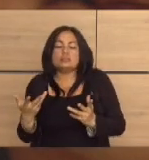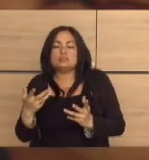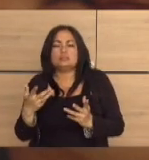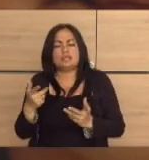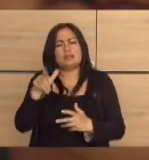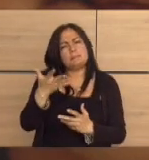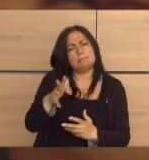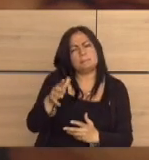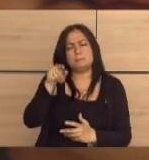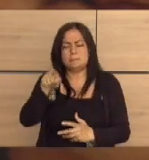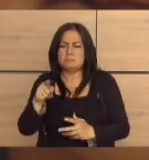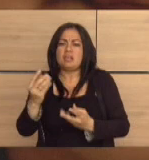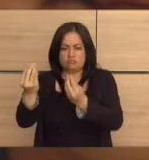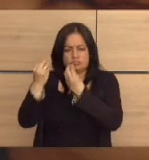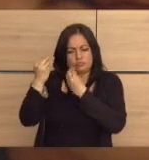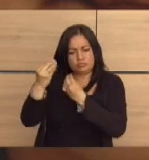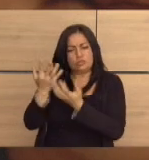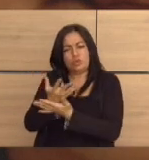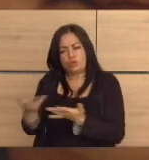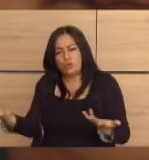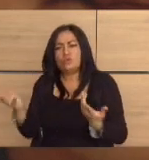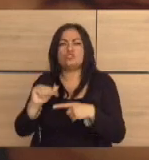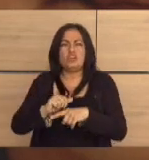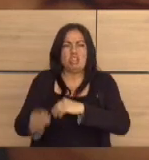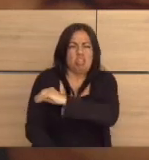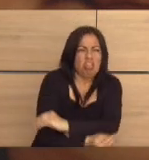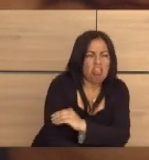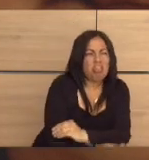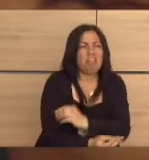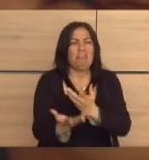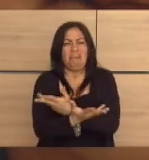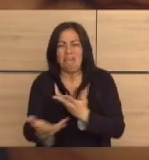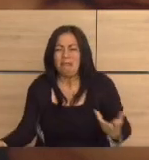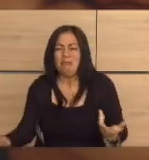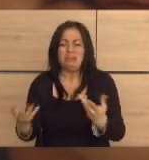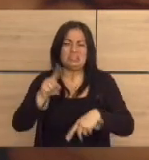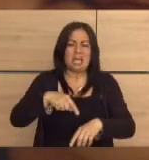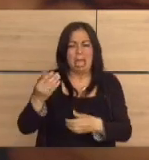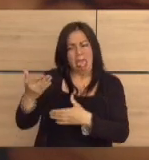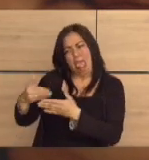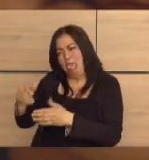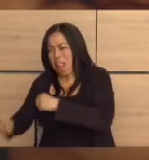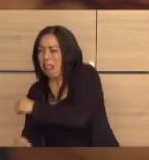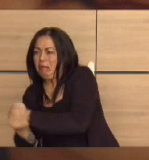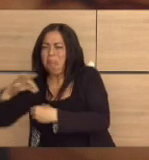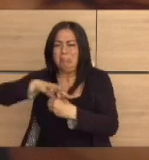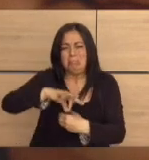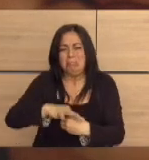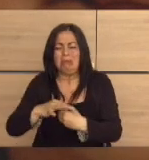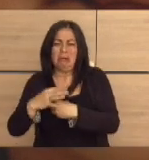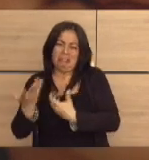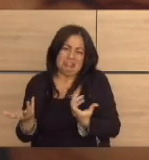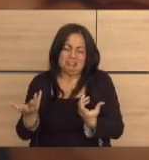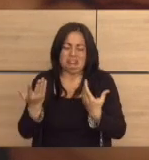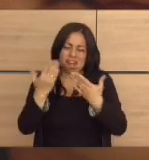menciona que ha estado informado sobre prácticas de corrupción, sobornos, pagos de coimas, compras de votos, etcétera. Sabemos que